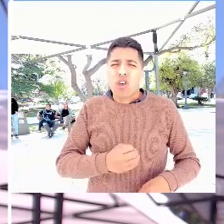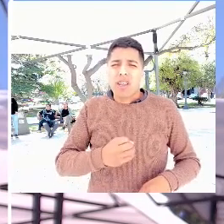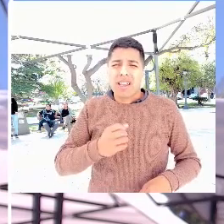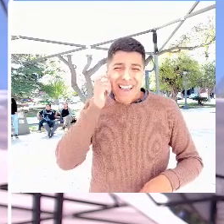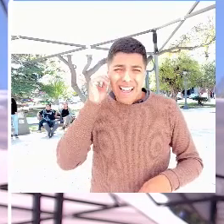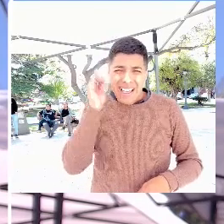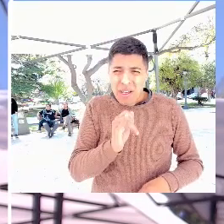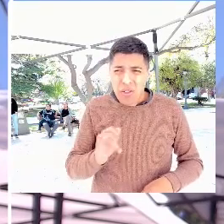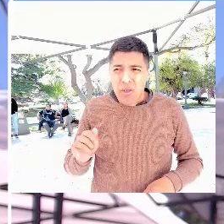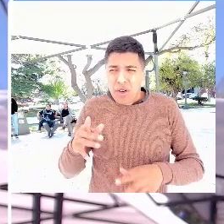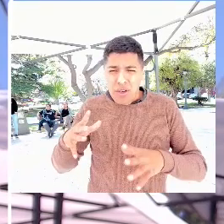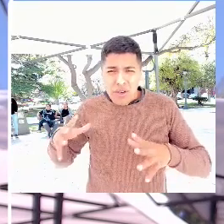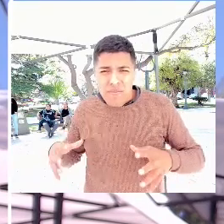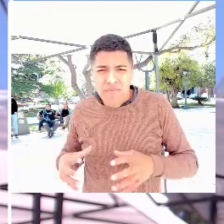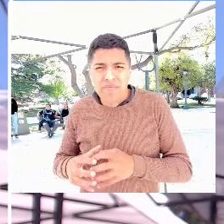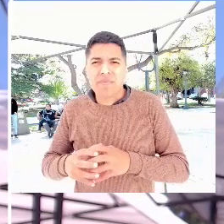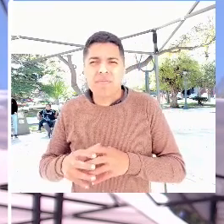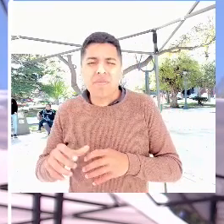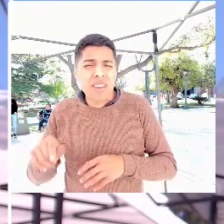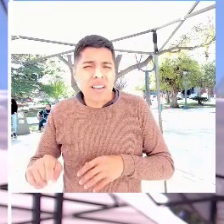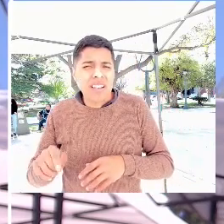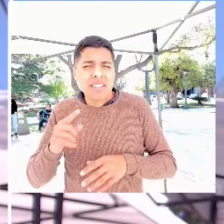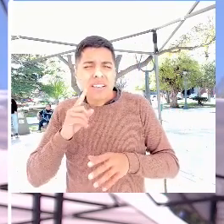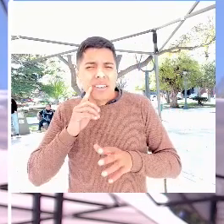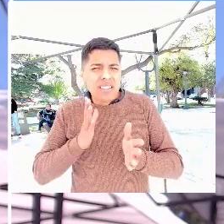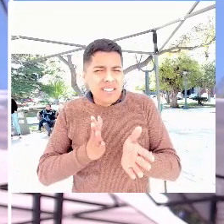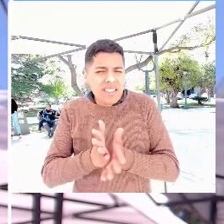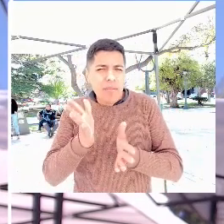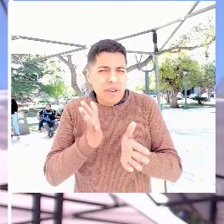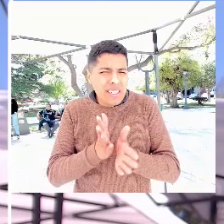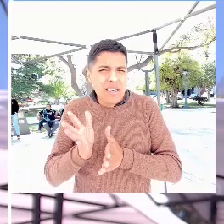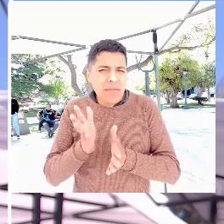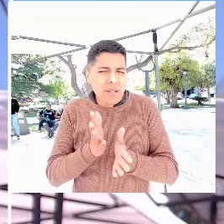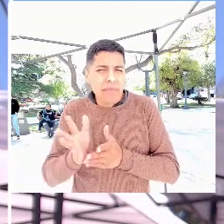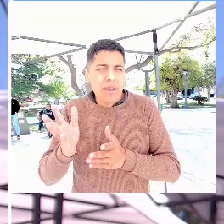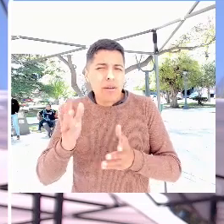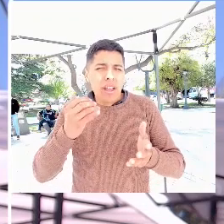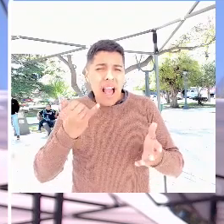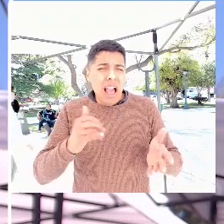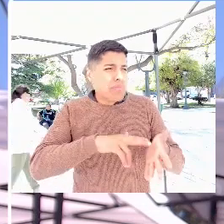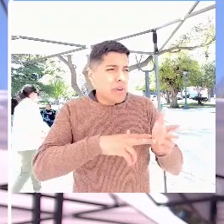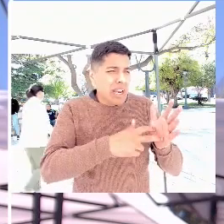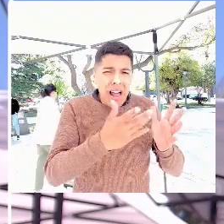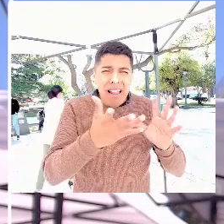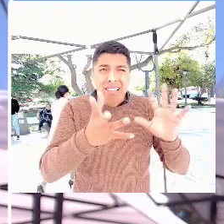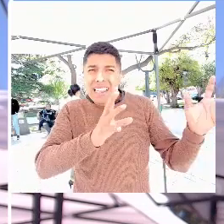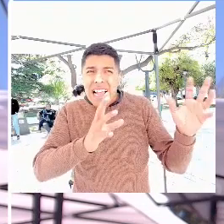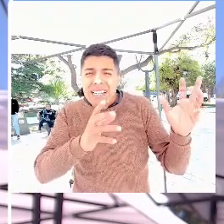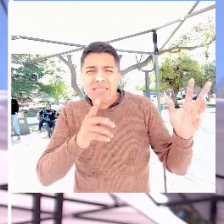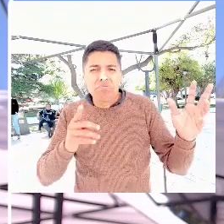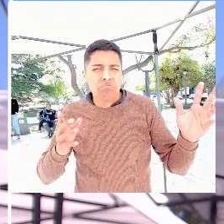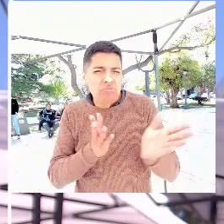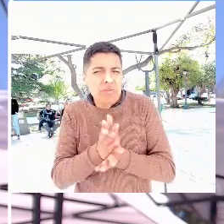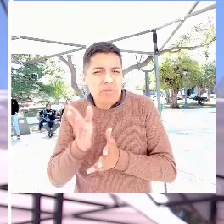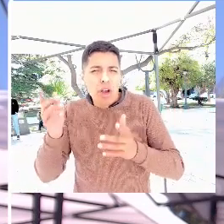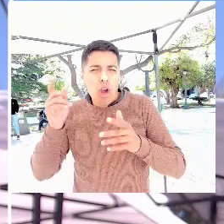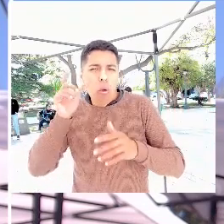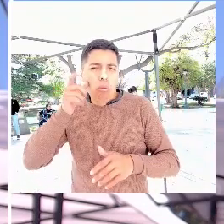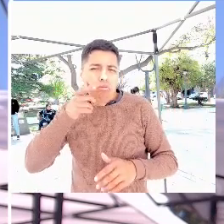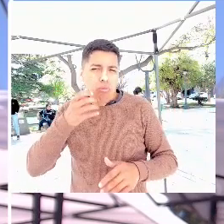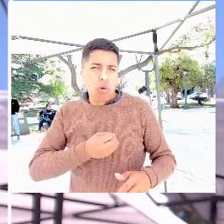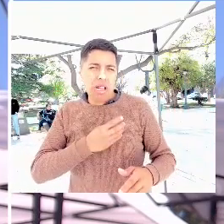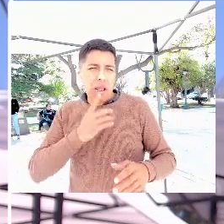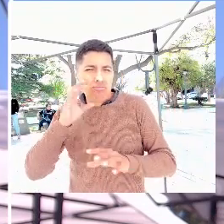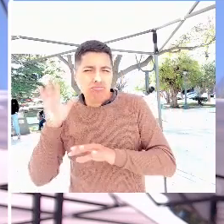una organización que ha estado presente en cada una de las contingencias que hemos tenido y está preparada para las contingencias como municipio,